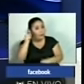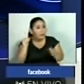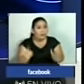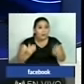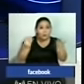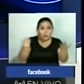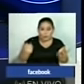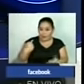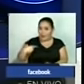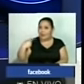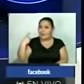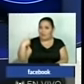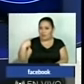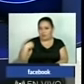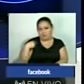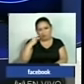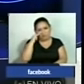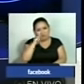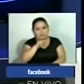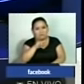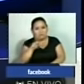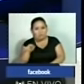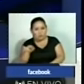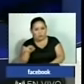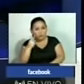el día de ayer vimos